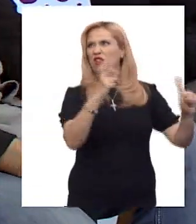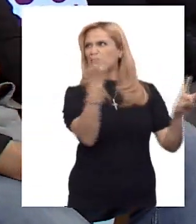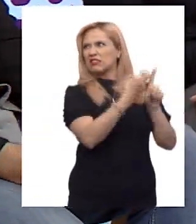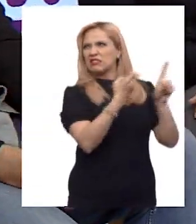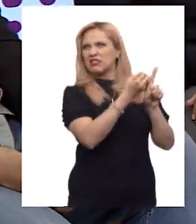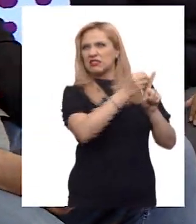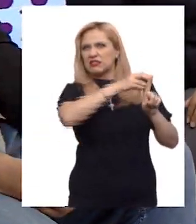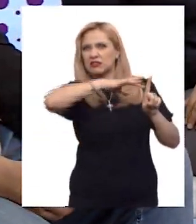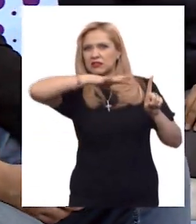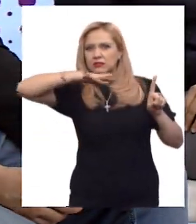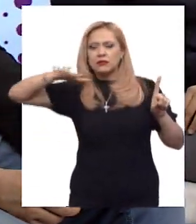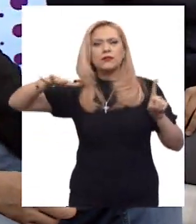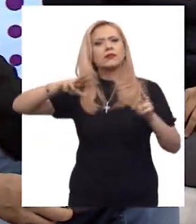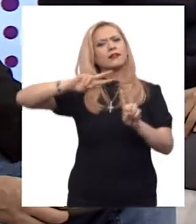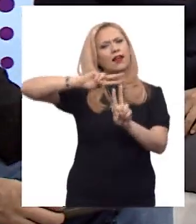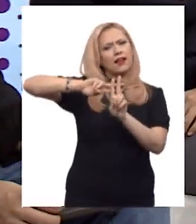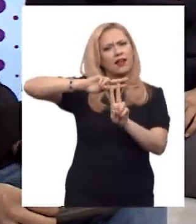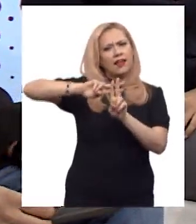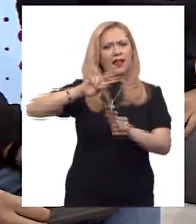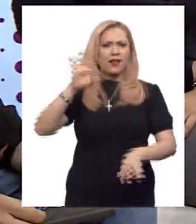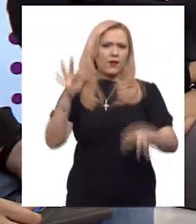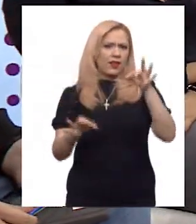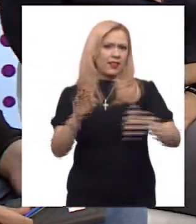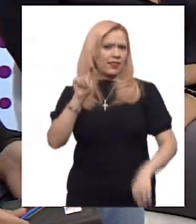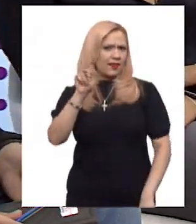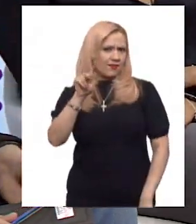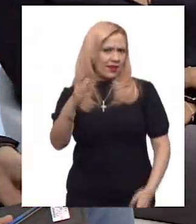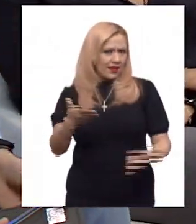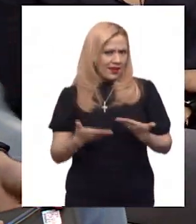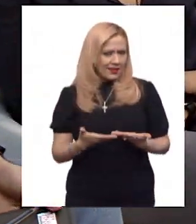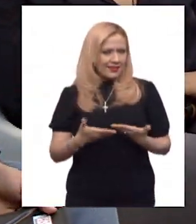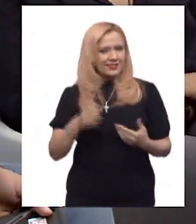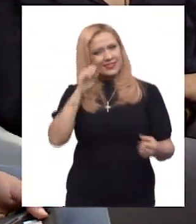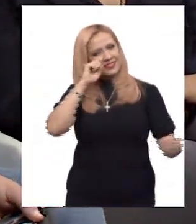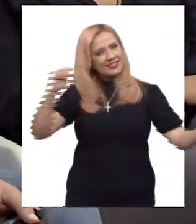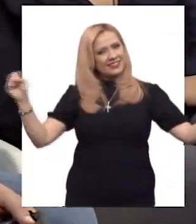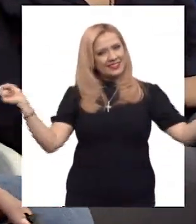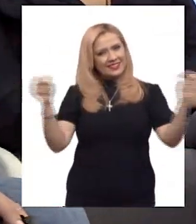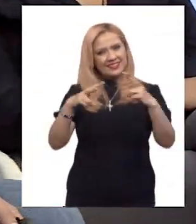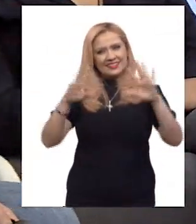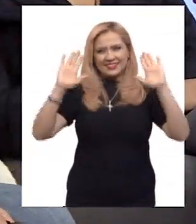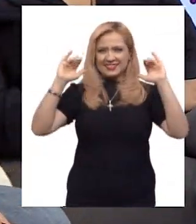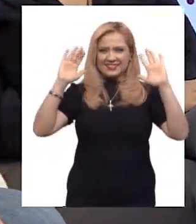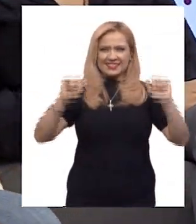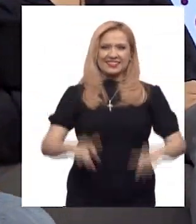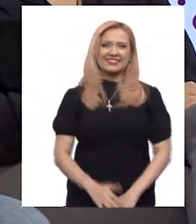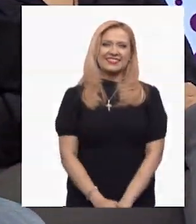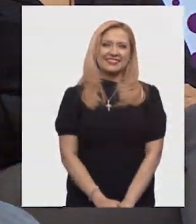comentarios en #JusticiaTV y me sigan en mi cuenta de Twitter, rniembro1. Gracias por acompañarnos.